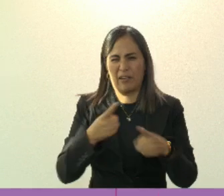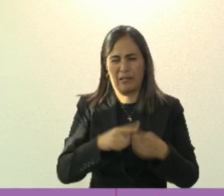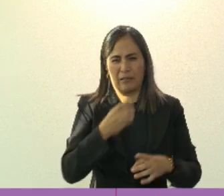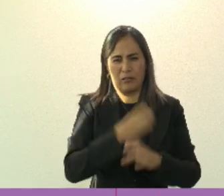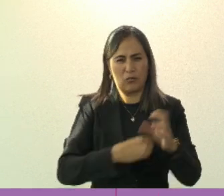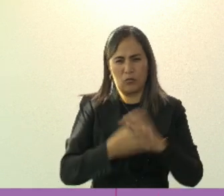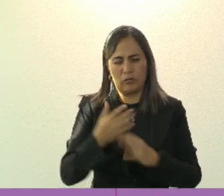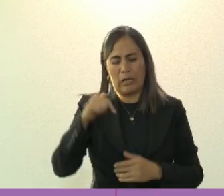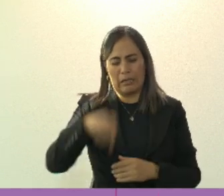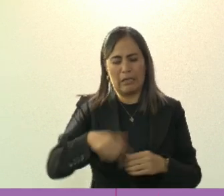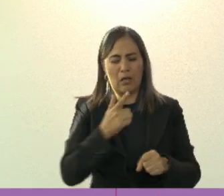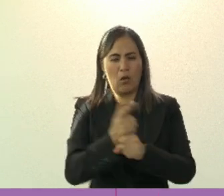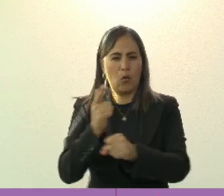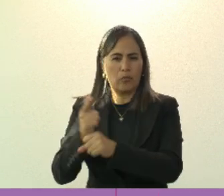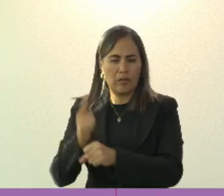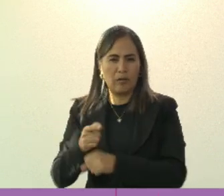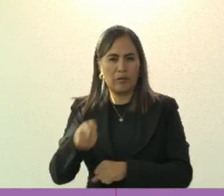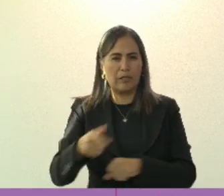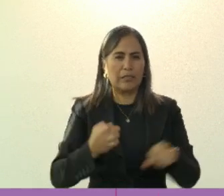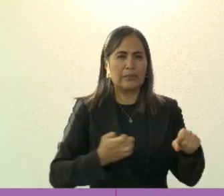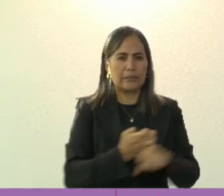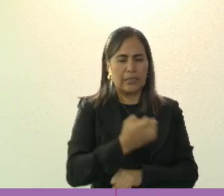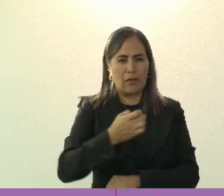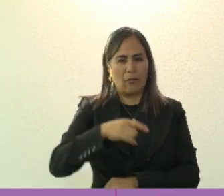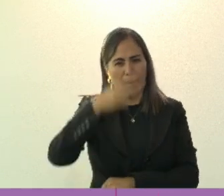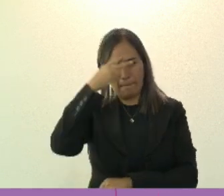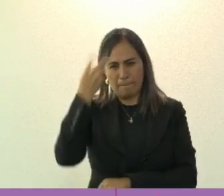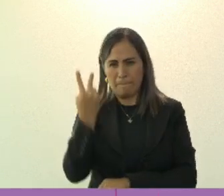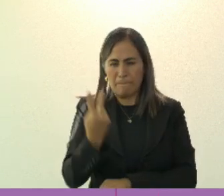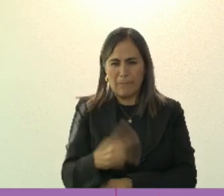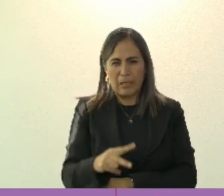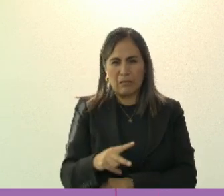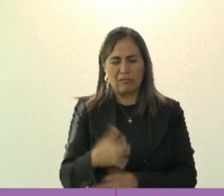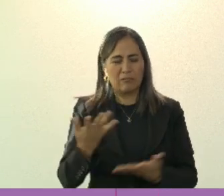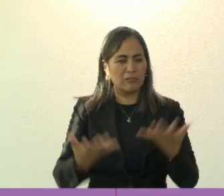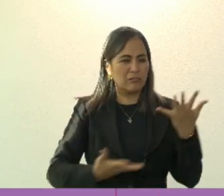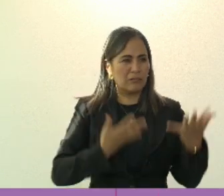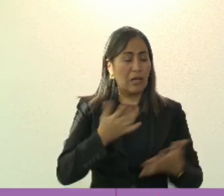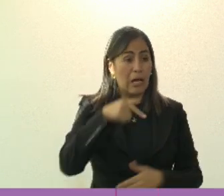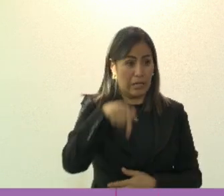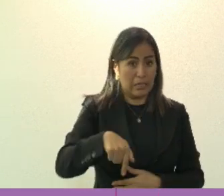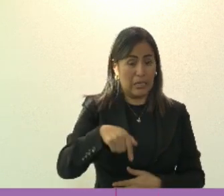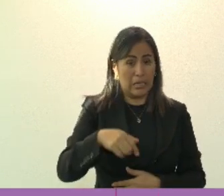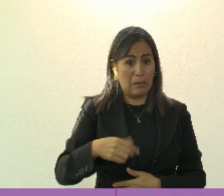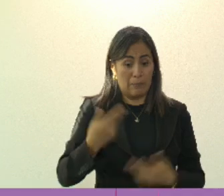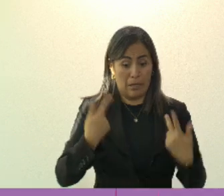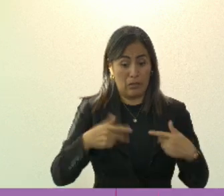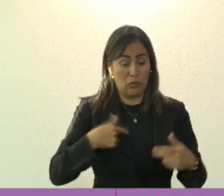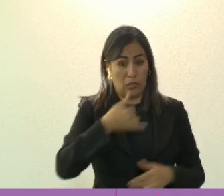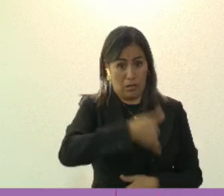caso del Estado de México, que es realmente un charco. ¿Hay gente del Infoem aquí?